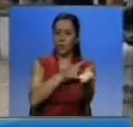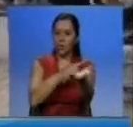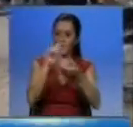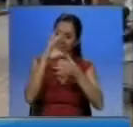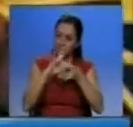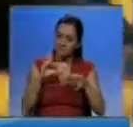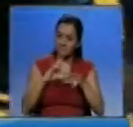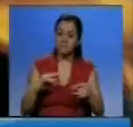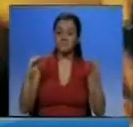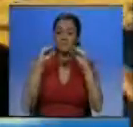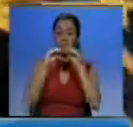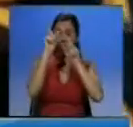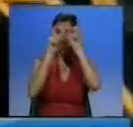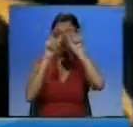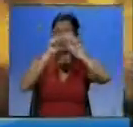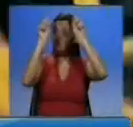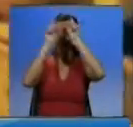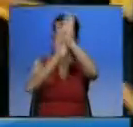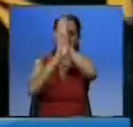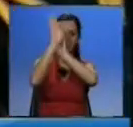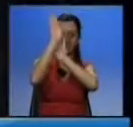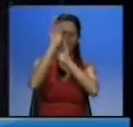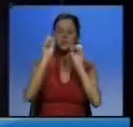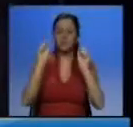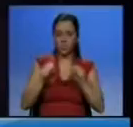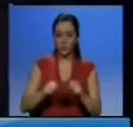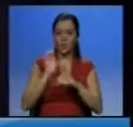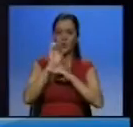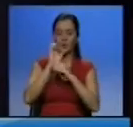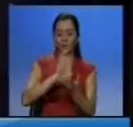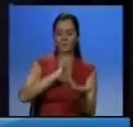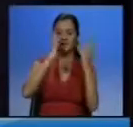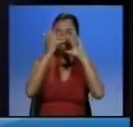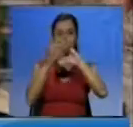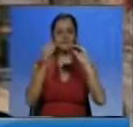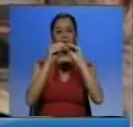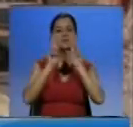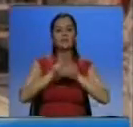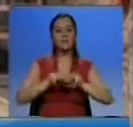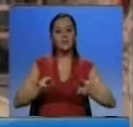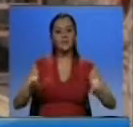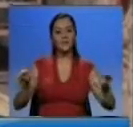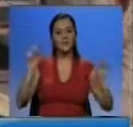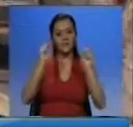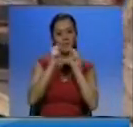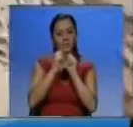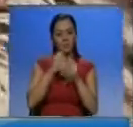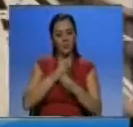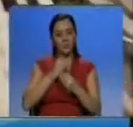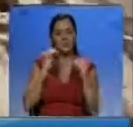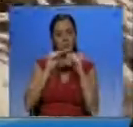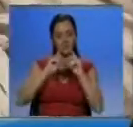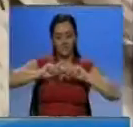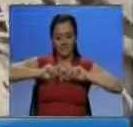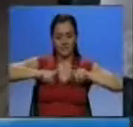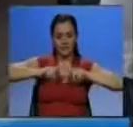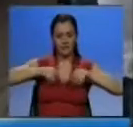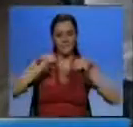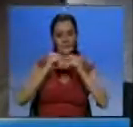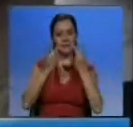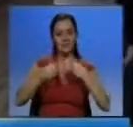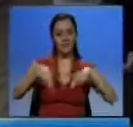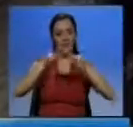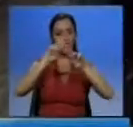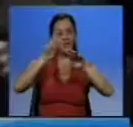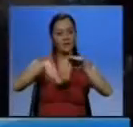gente emprendedora hacen parte de la riqueza artesanal, transformando elementos naturales en preciados y finos artículos que valoran